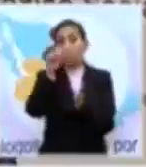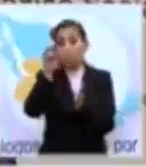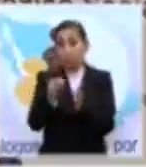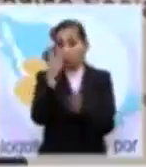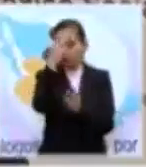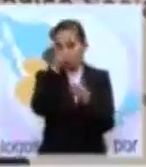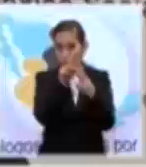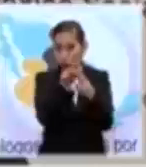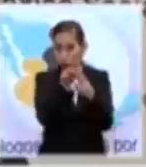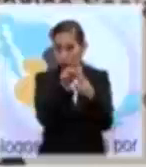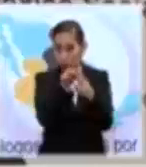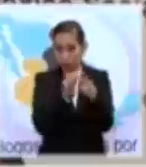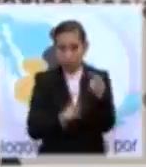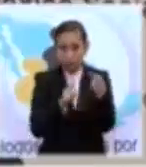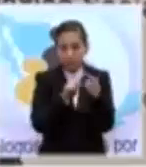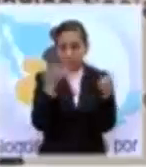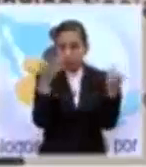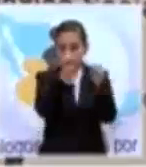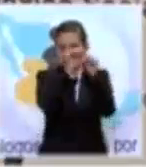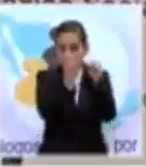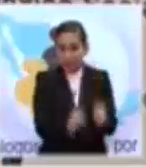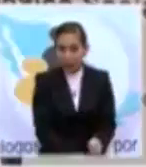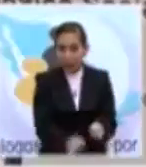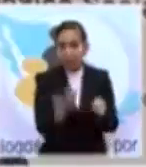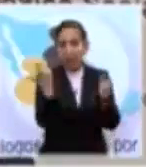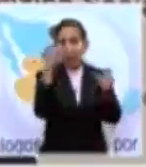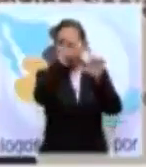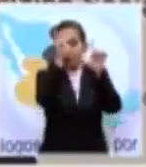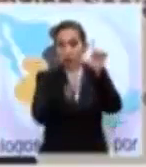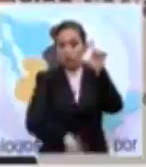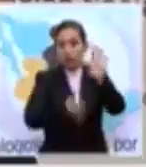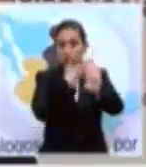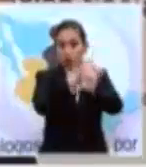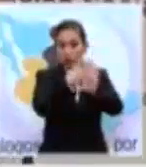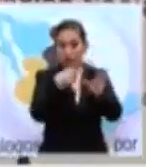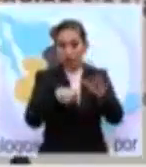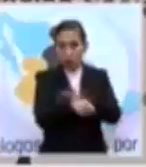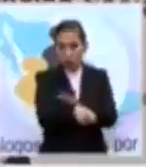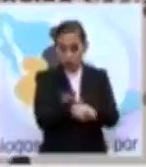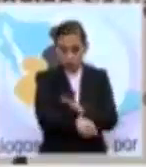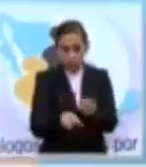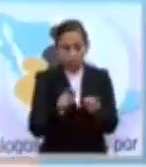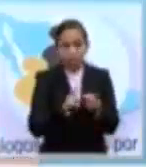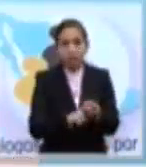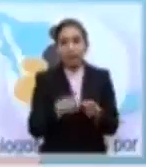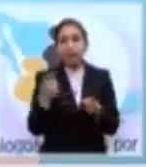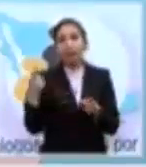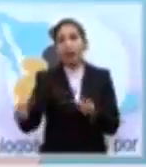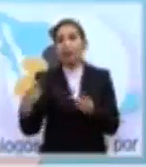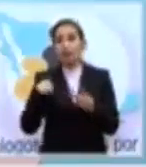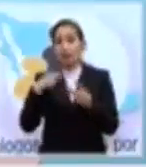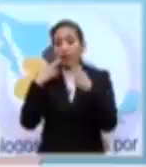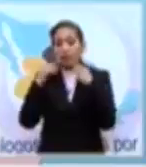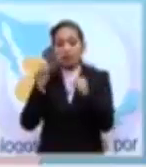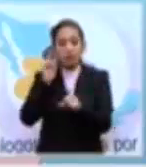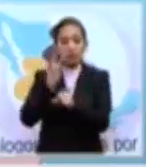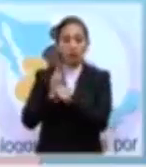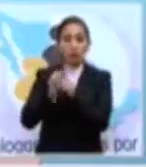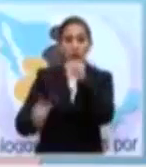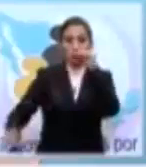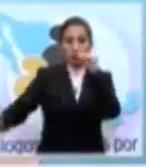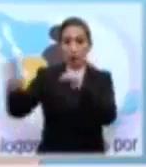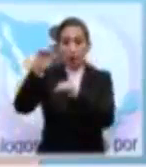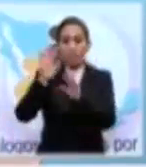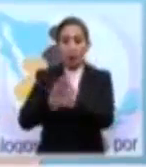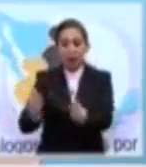prioridades: crear el Sistema Nacional Anticorrupción, lograr que la Auditoría Superior tenga mayores facultades, que tenga